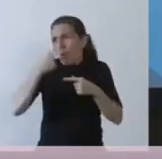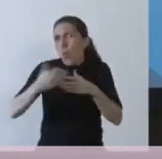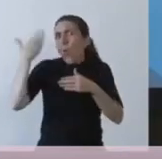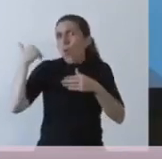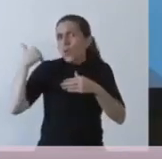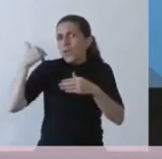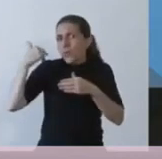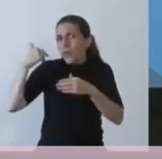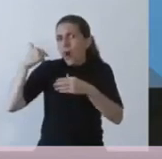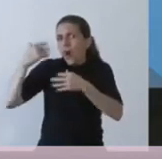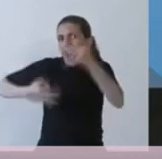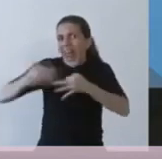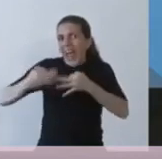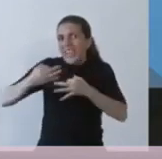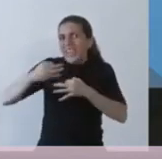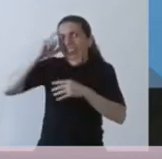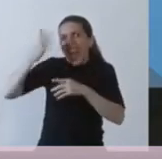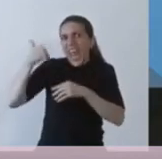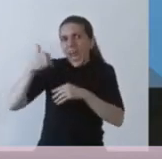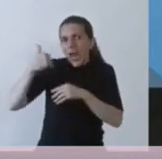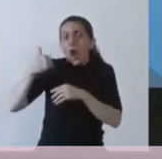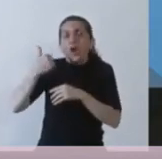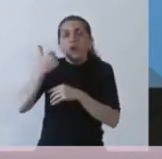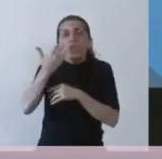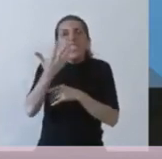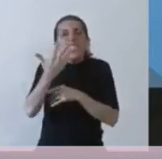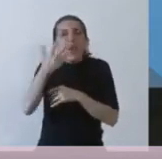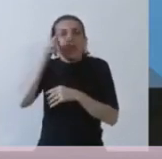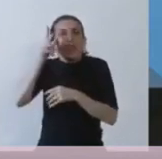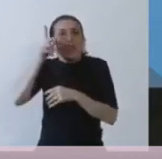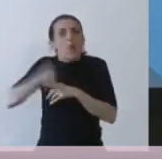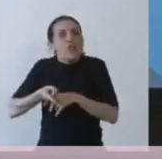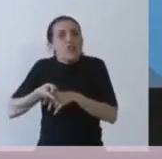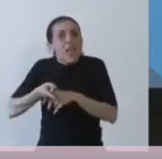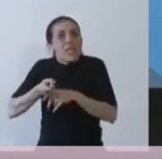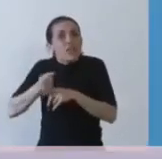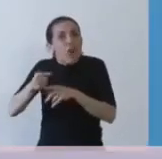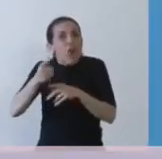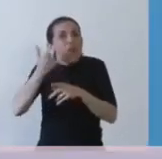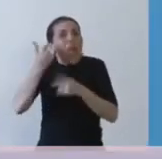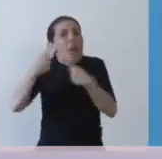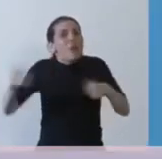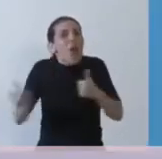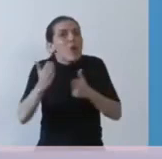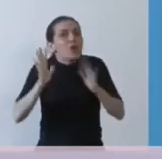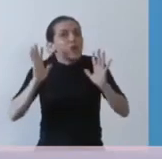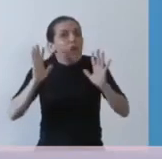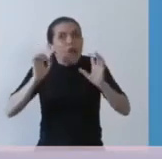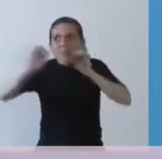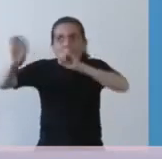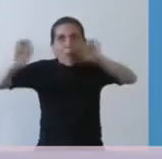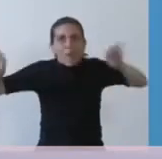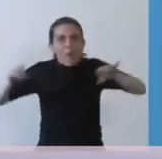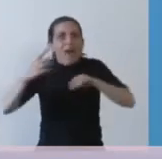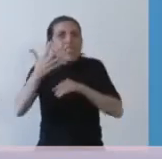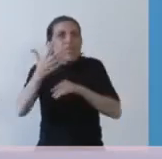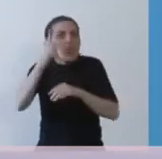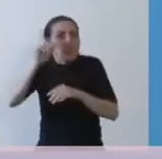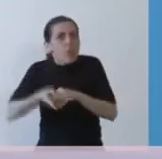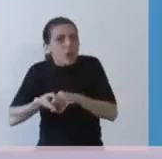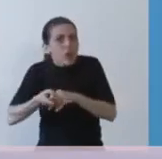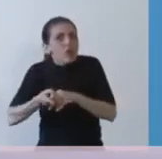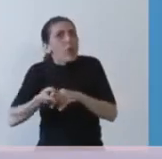enero la industria alimenticia tenía un 58 por de utilización de la capacidad instalada esto significa claramente que puede